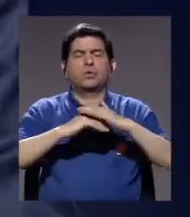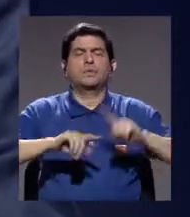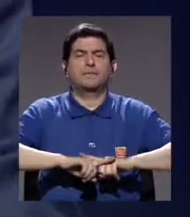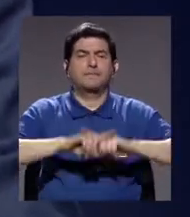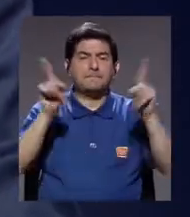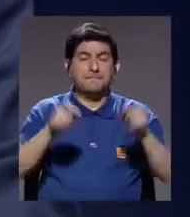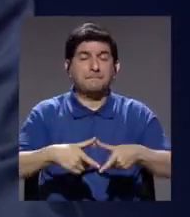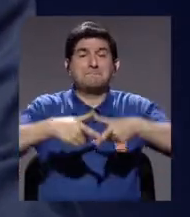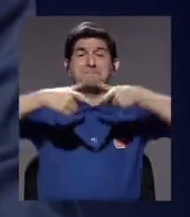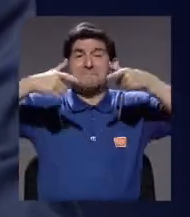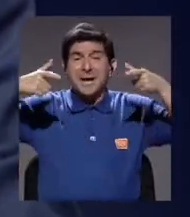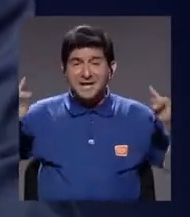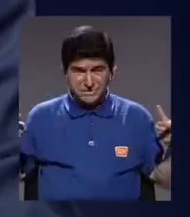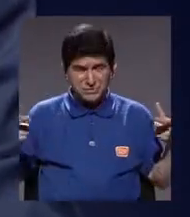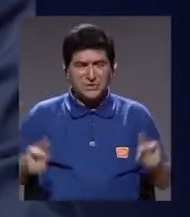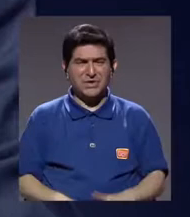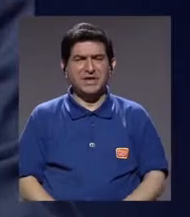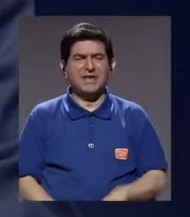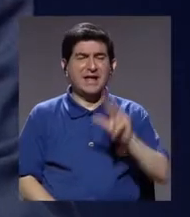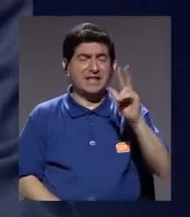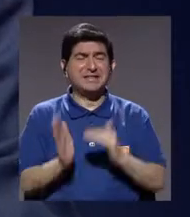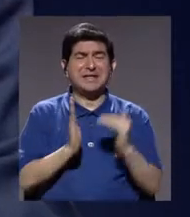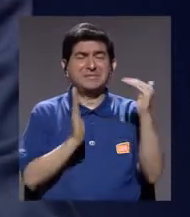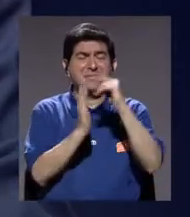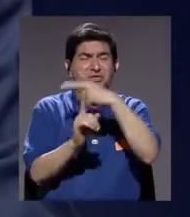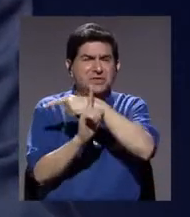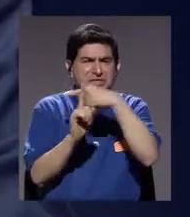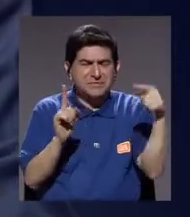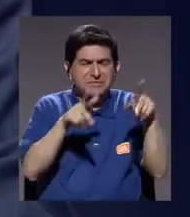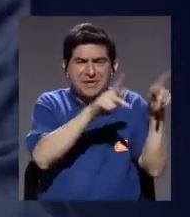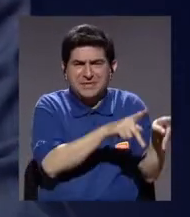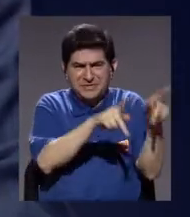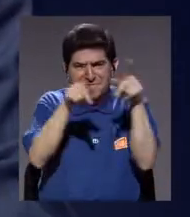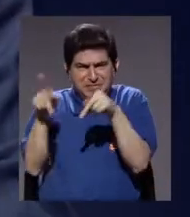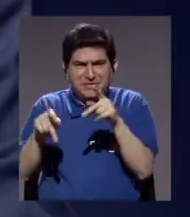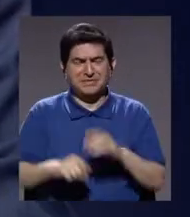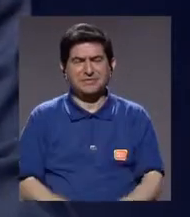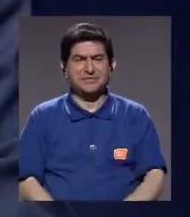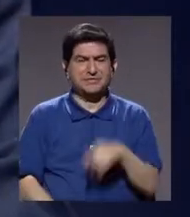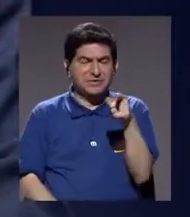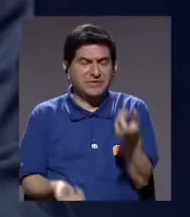etcétera, pero la gran mayoría, casi los 3,5 millones de gente